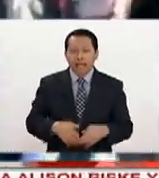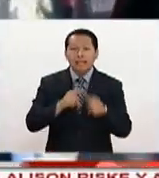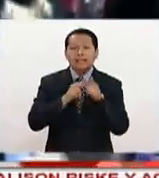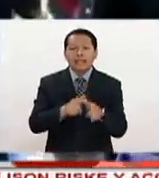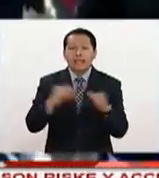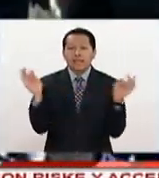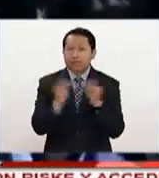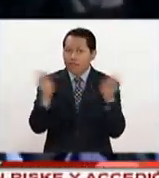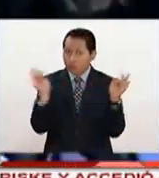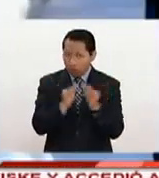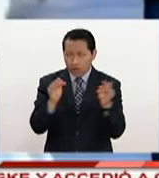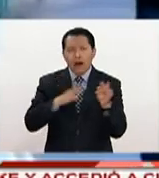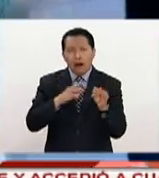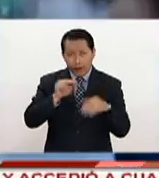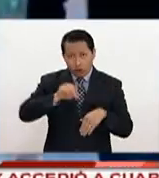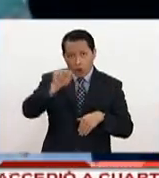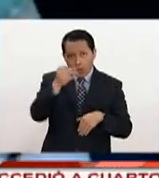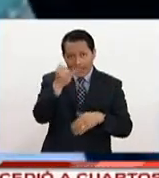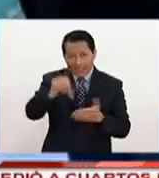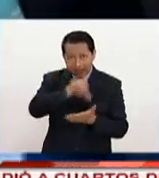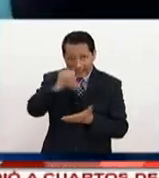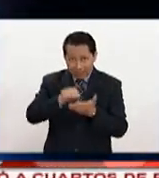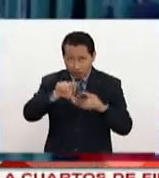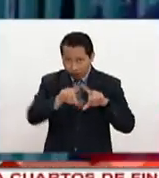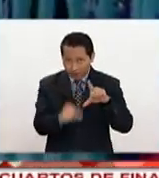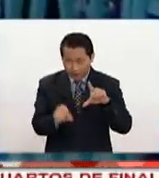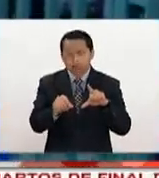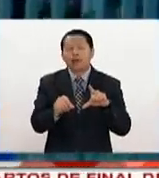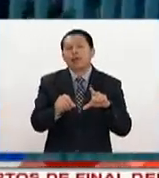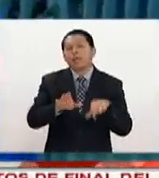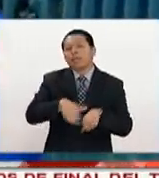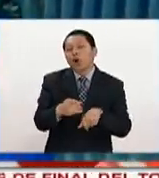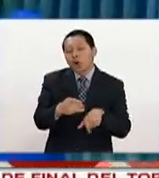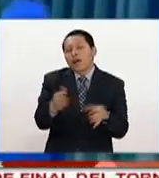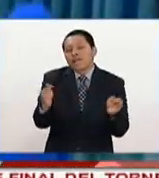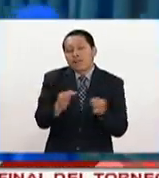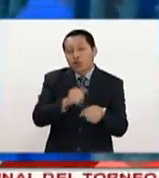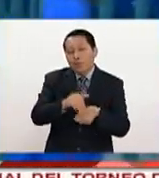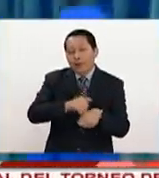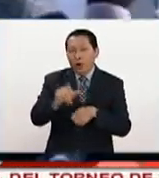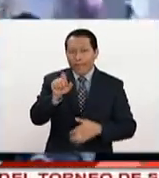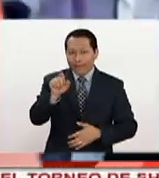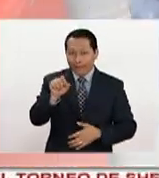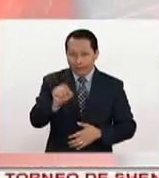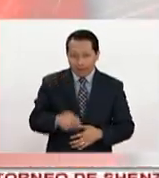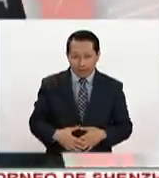Continuarán las bajas temperaturas en el norte y centro del país debido al Frente Frío número 20.